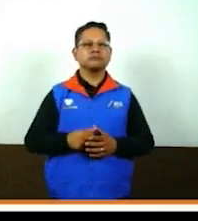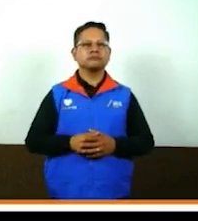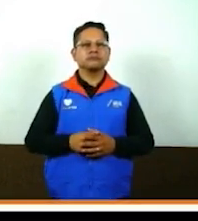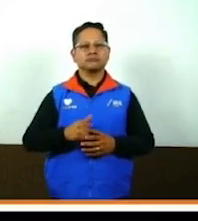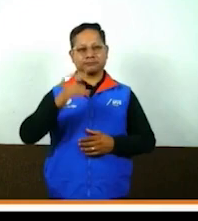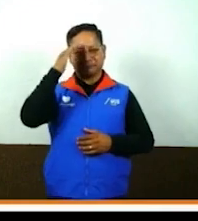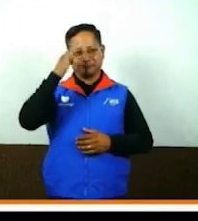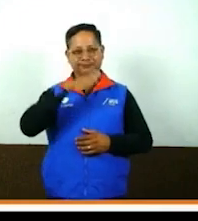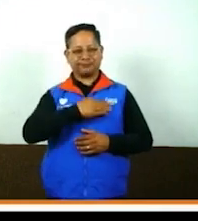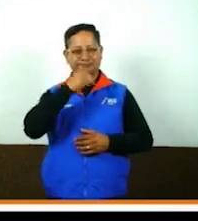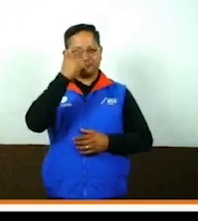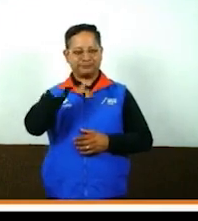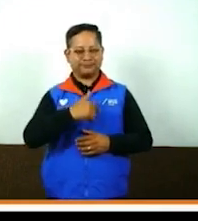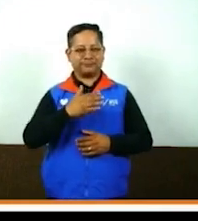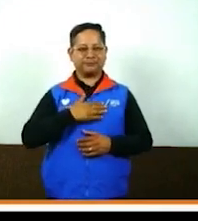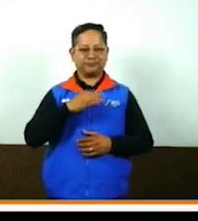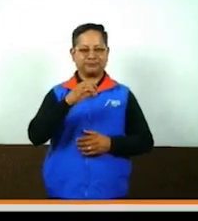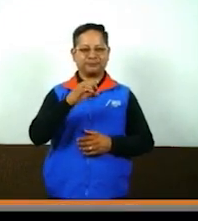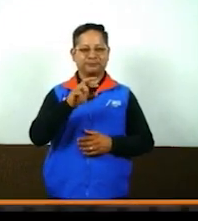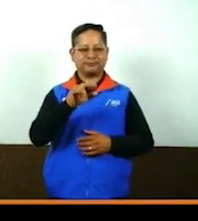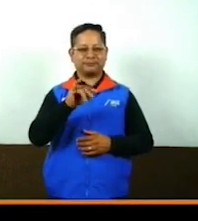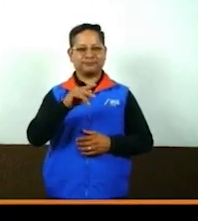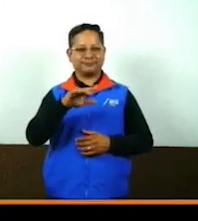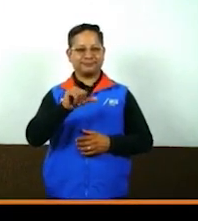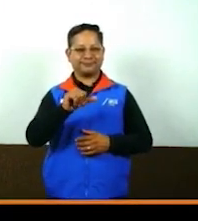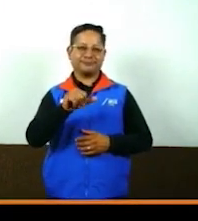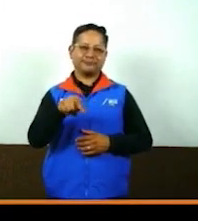Hola, buenas noches. Rosina Benavides. E Iván